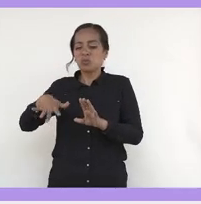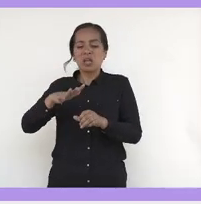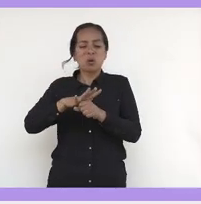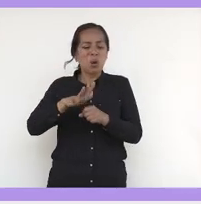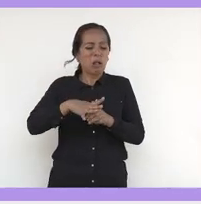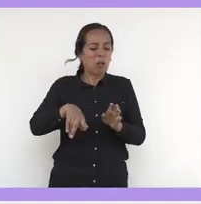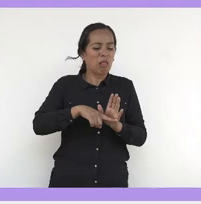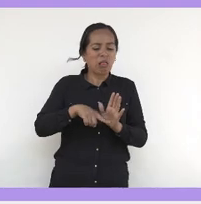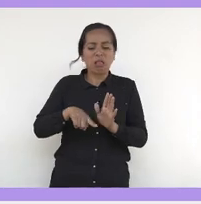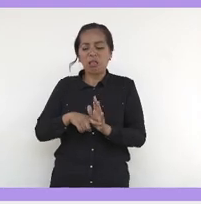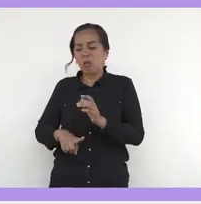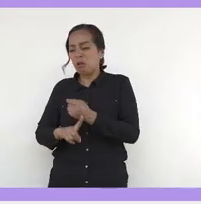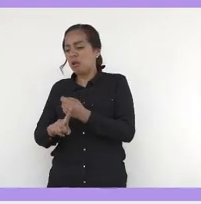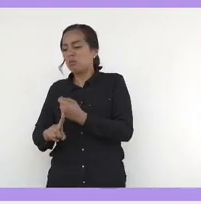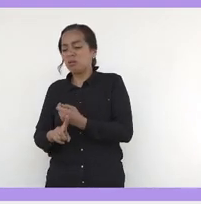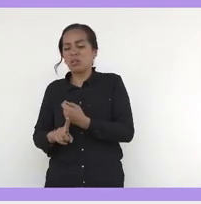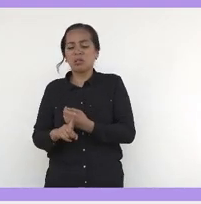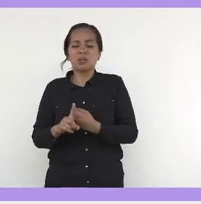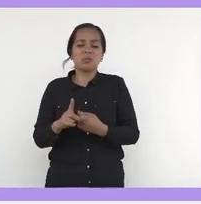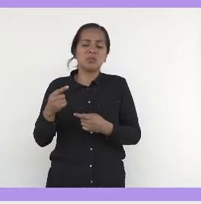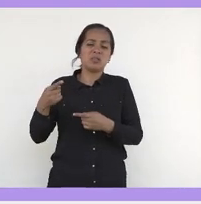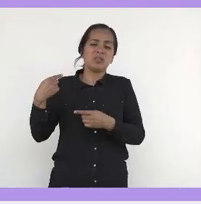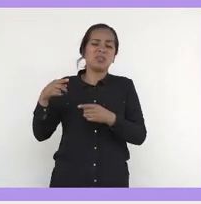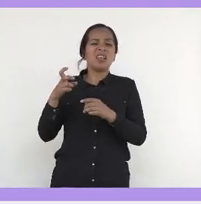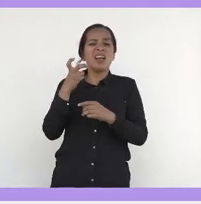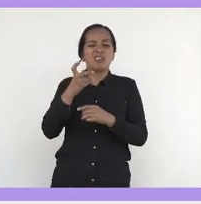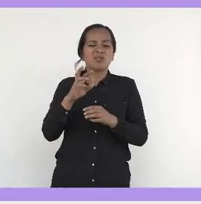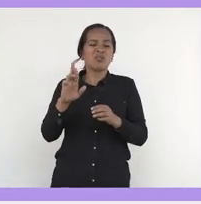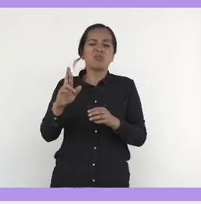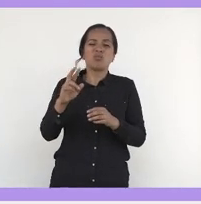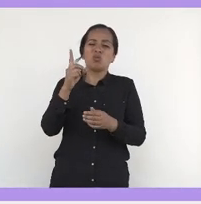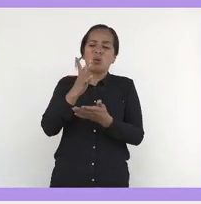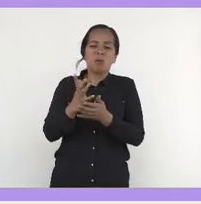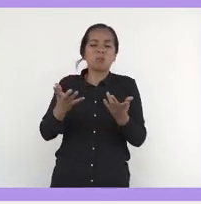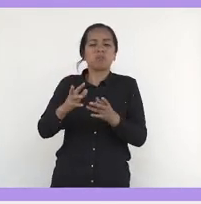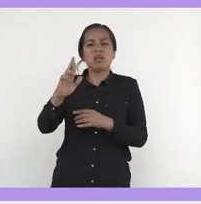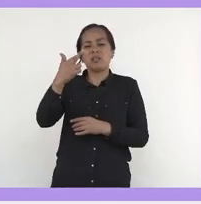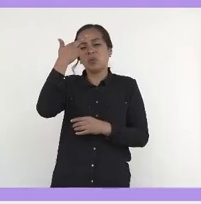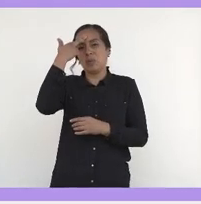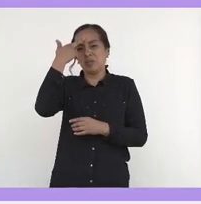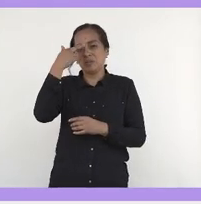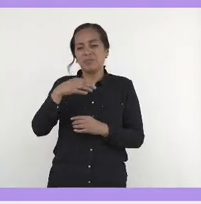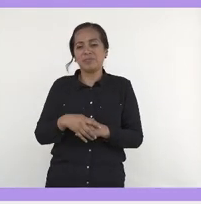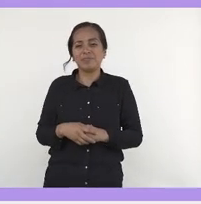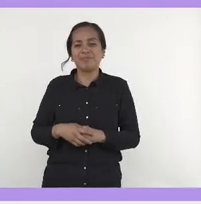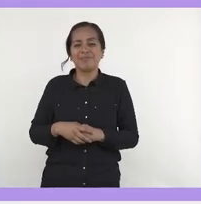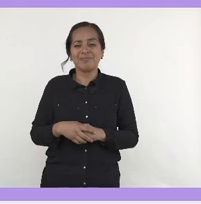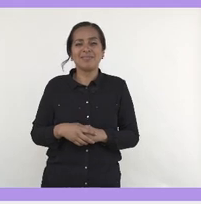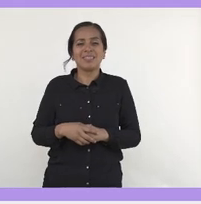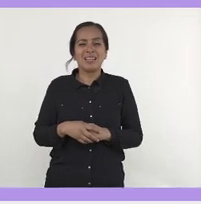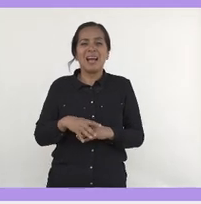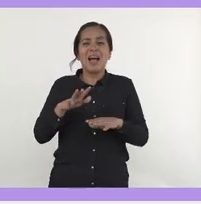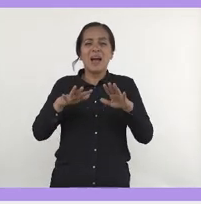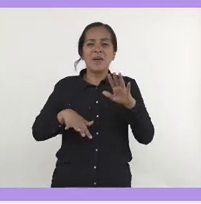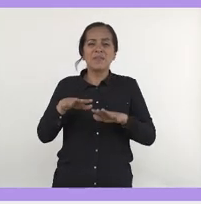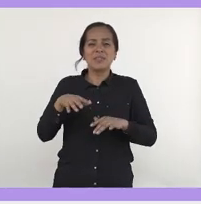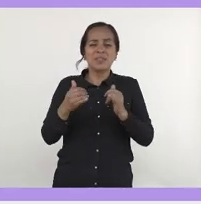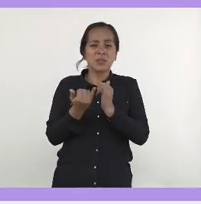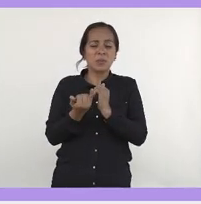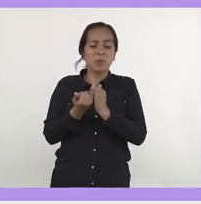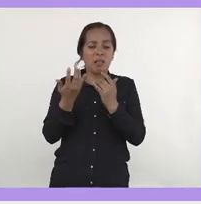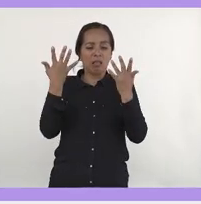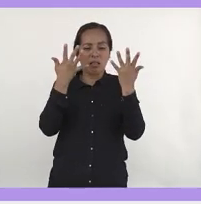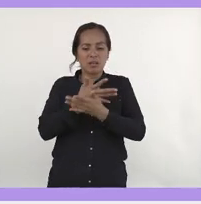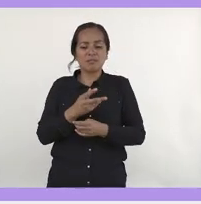o tantas desgracias porque lo único que hacemos Es alimentarlas Es que a veces también la construcción no lo que se va manejando en medios porque